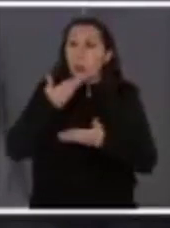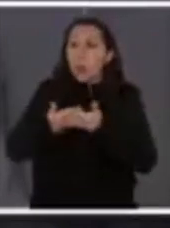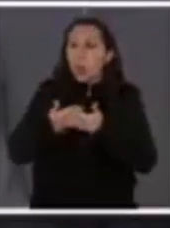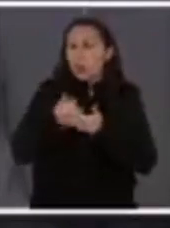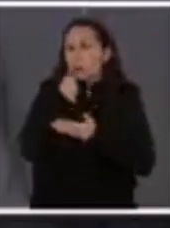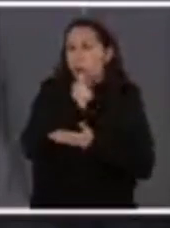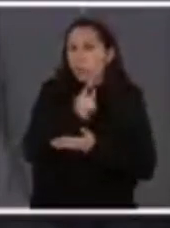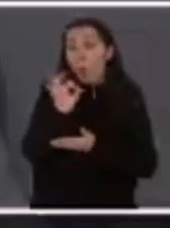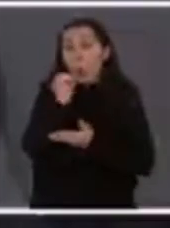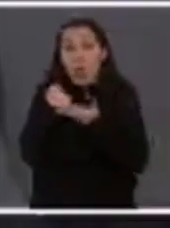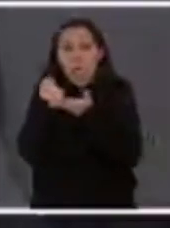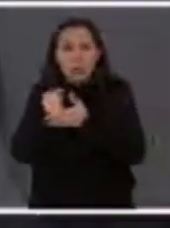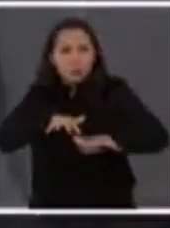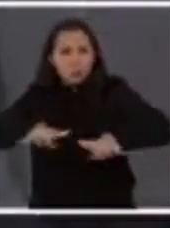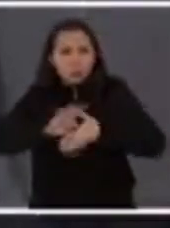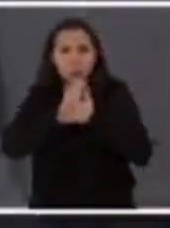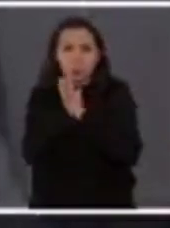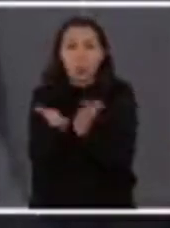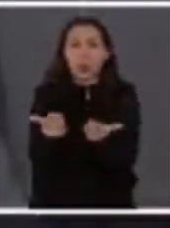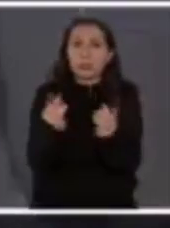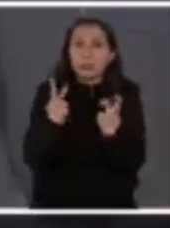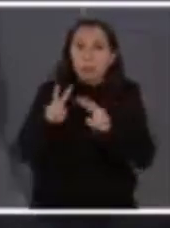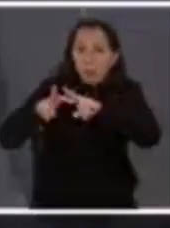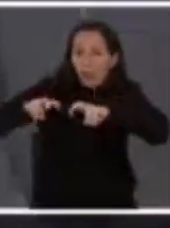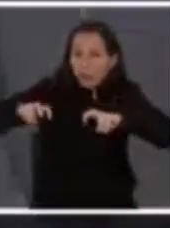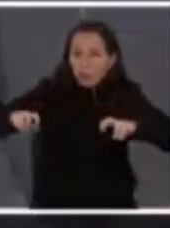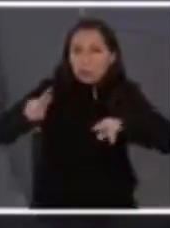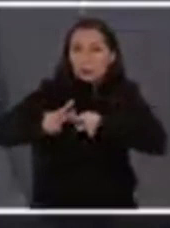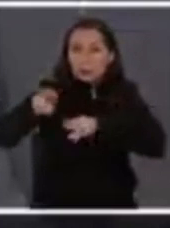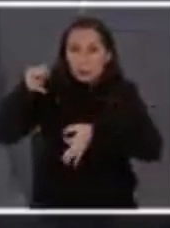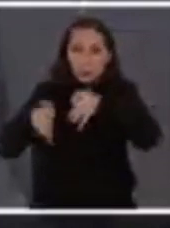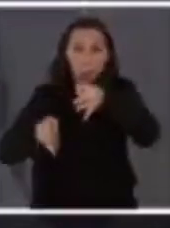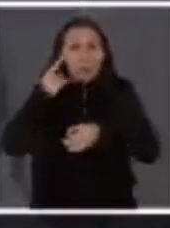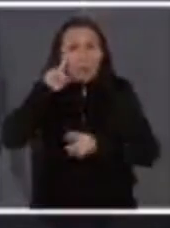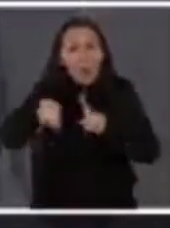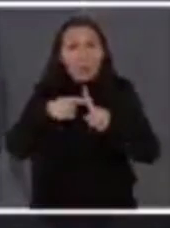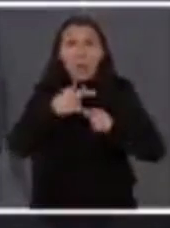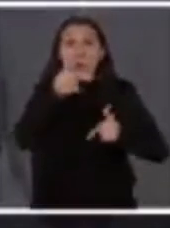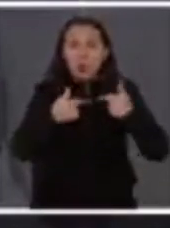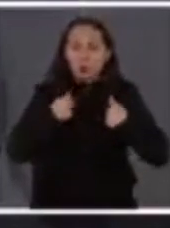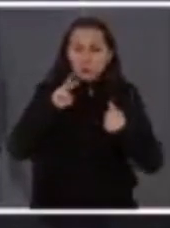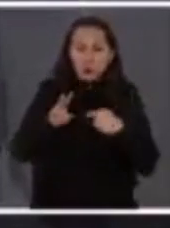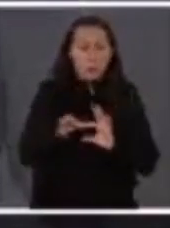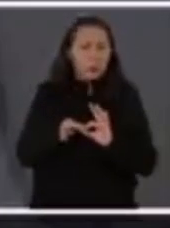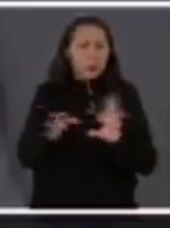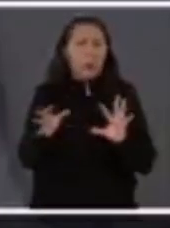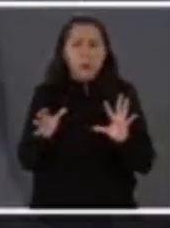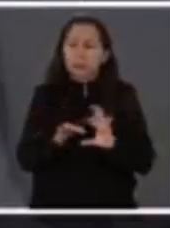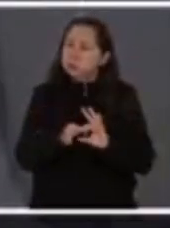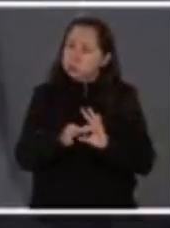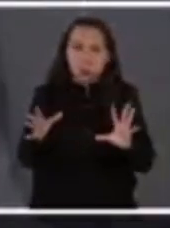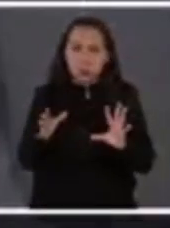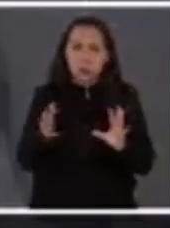corresponda, como para colaborar en todo lo que sea necesario respecto a la investigación que realice la justicia. Pero además, políticamente, a mí esto me parece muy grave. Muy